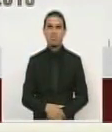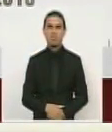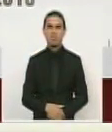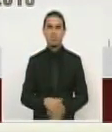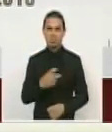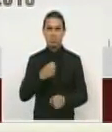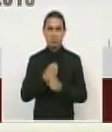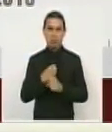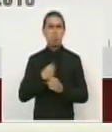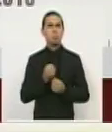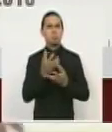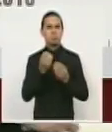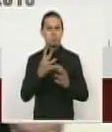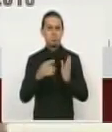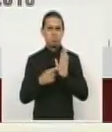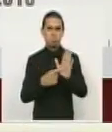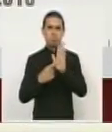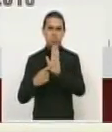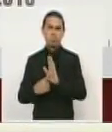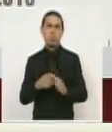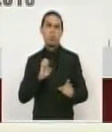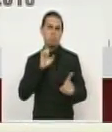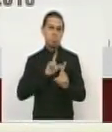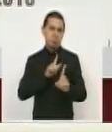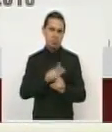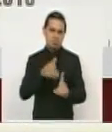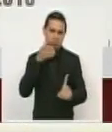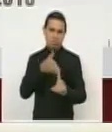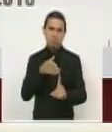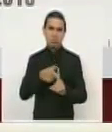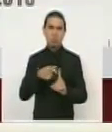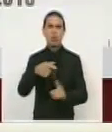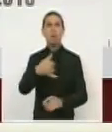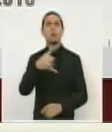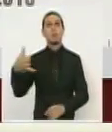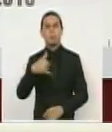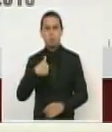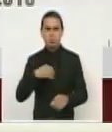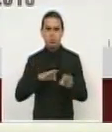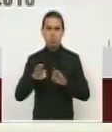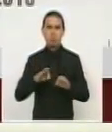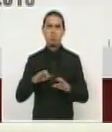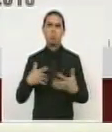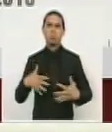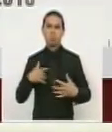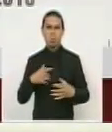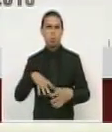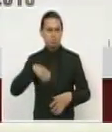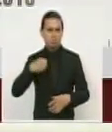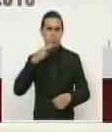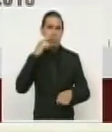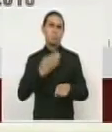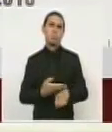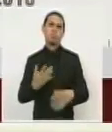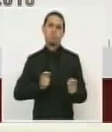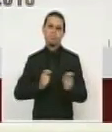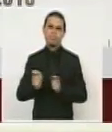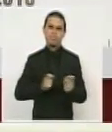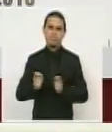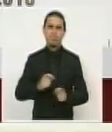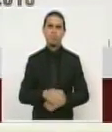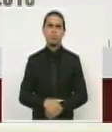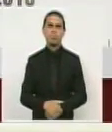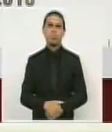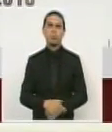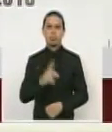partido nueva alianza y partido verde ecologista de méxico en su intervención propuso crear una universidad intercultural y un